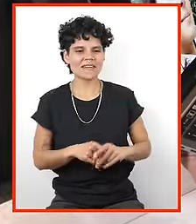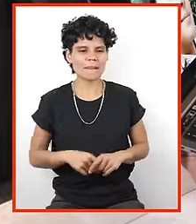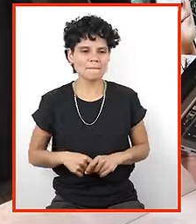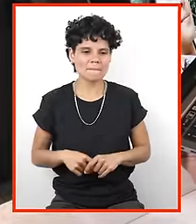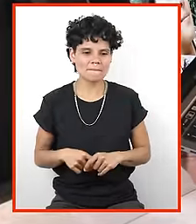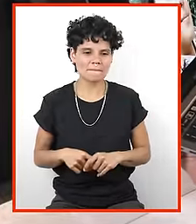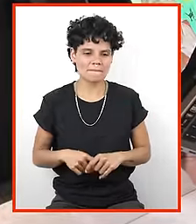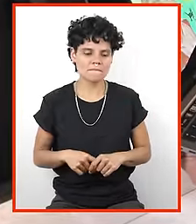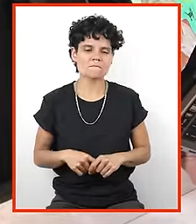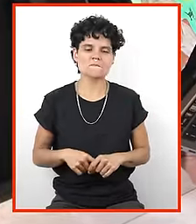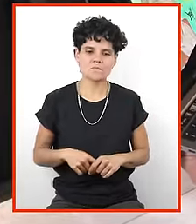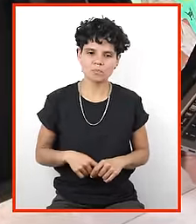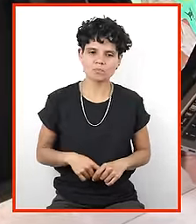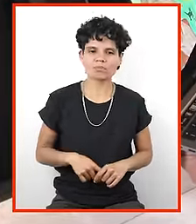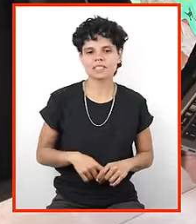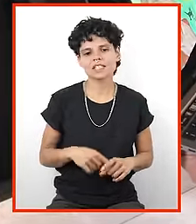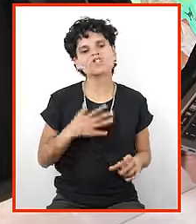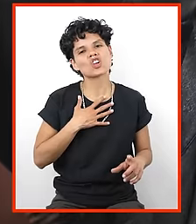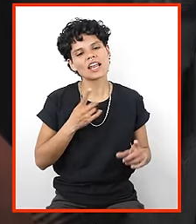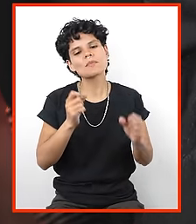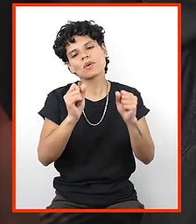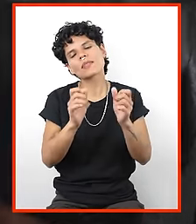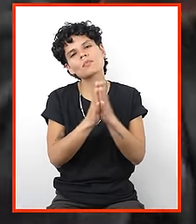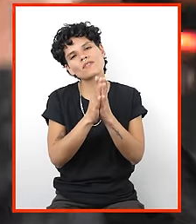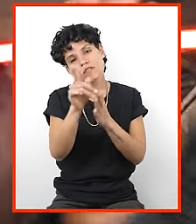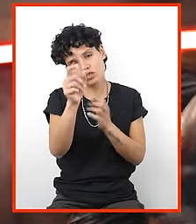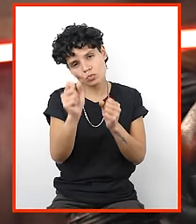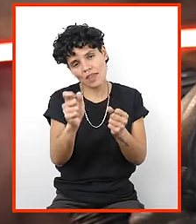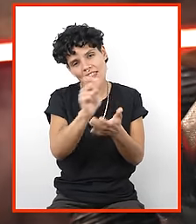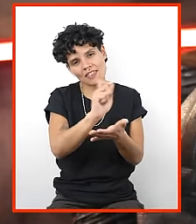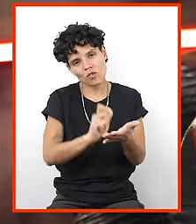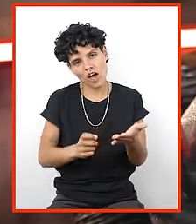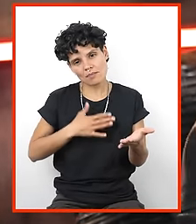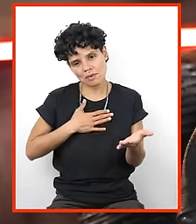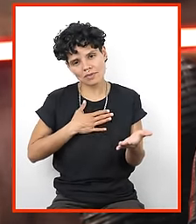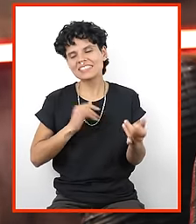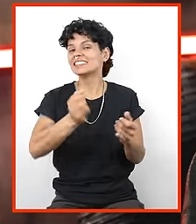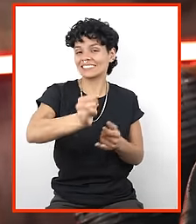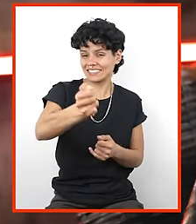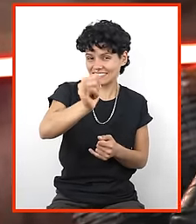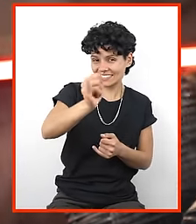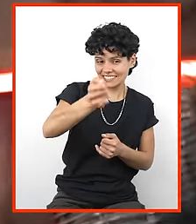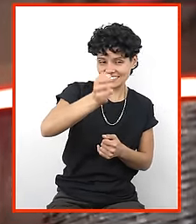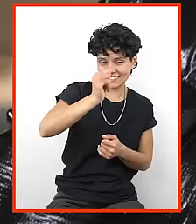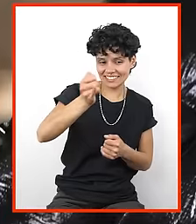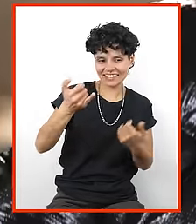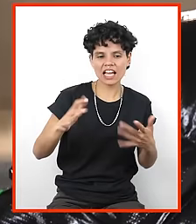Oh, oye, pero mira, ahí está. Entonces yo quería que me dibujara. ¡Ya! ¿Me podéis dibujar o no? Mira, ahí está.